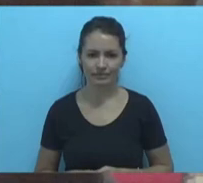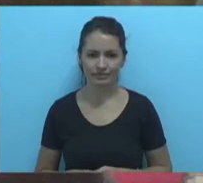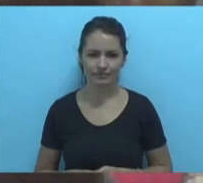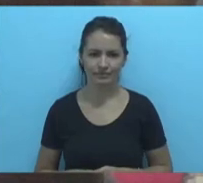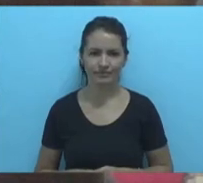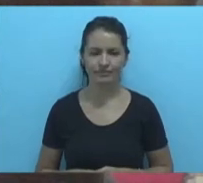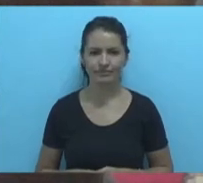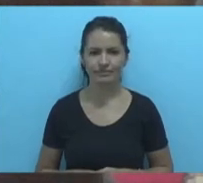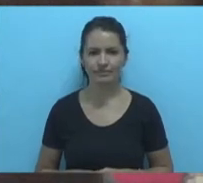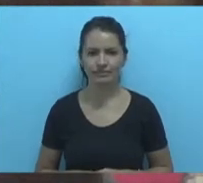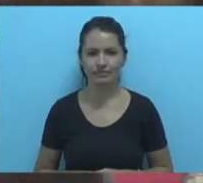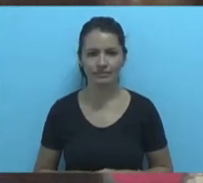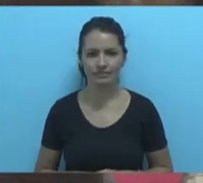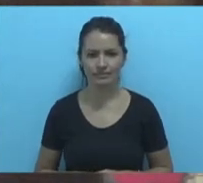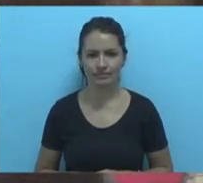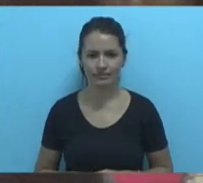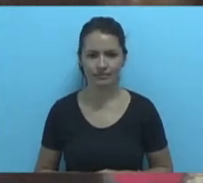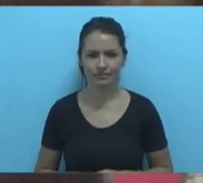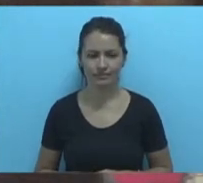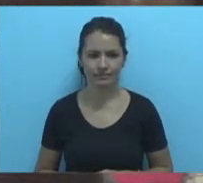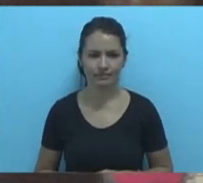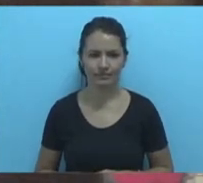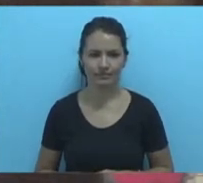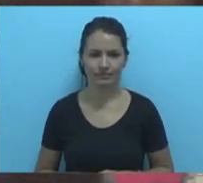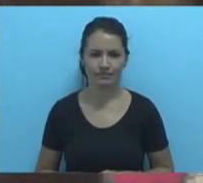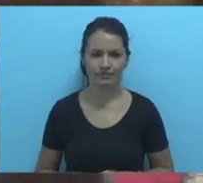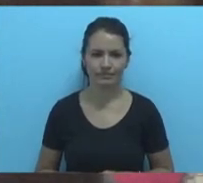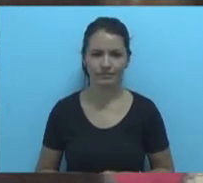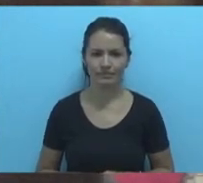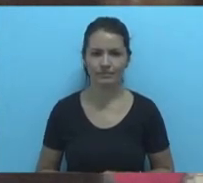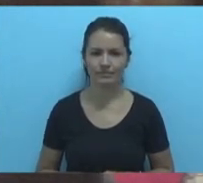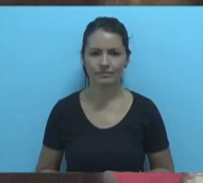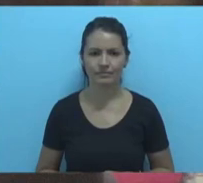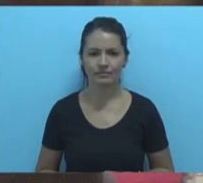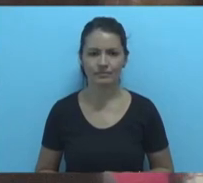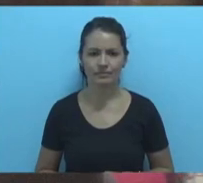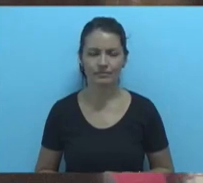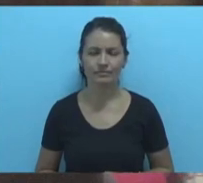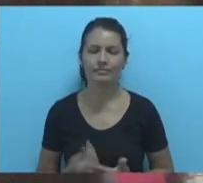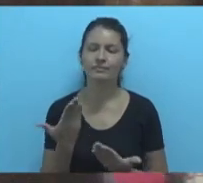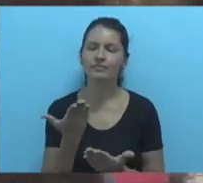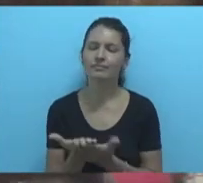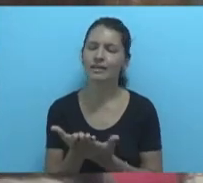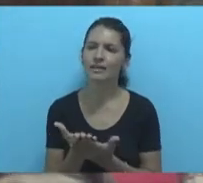sus agrupaciones y dentro de la política que lleva adelante el gobierno nacional. Le pedimos al gobierno de la